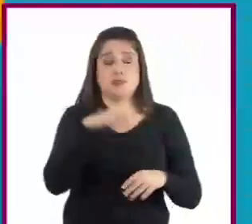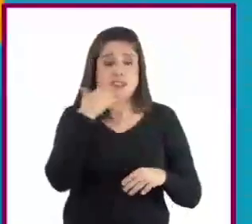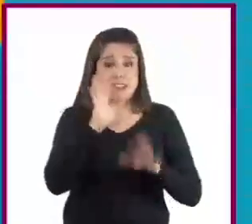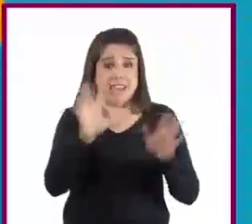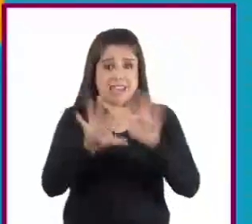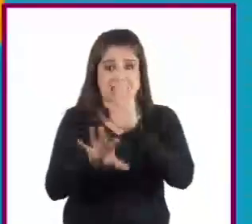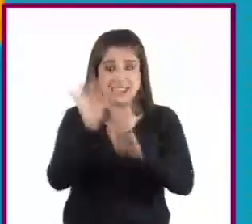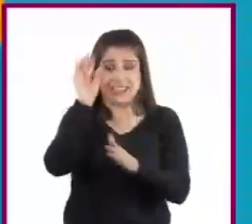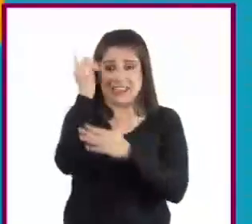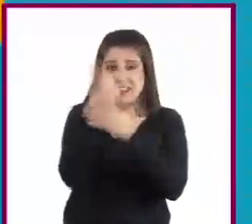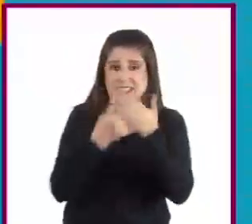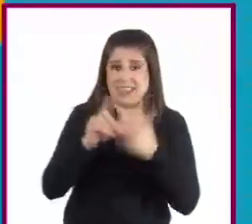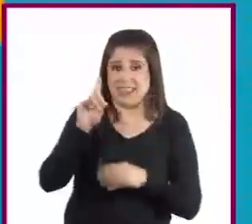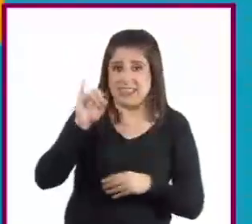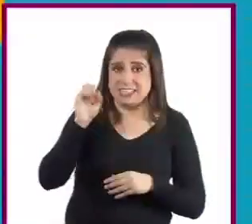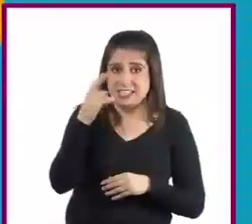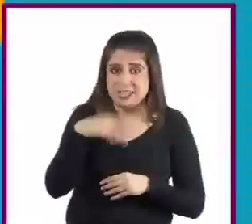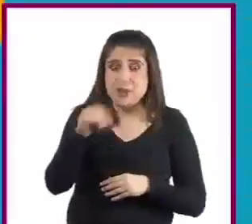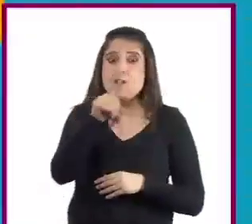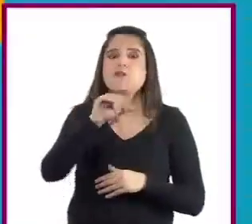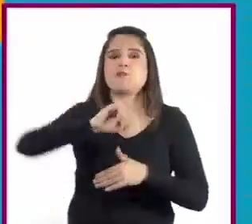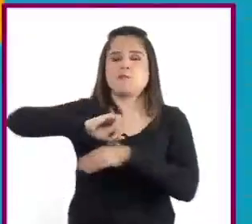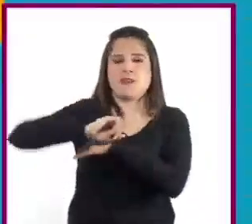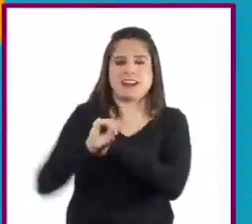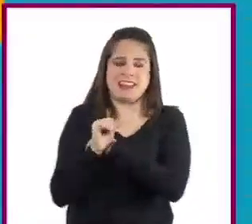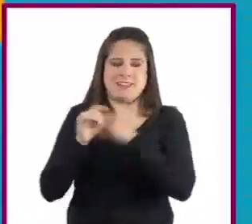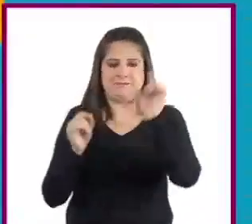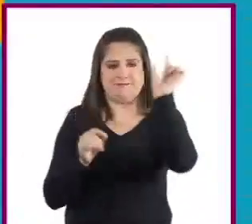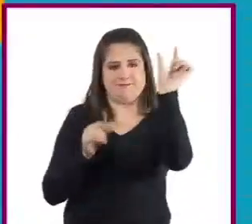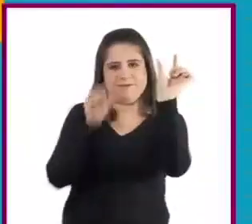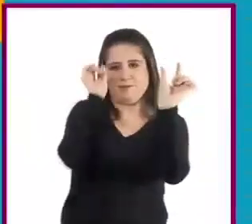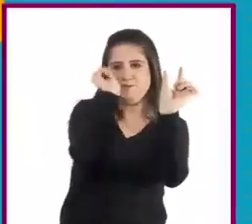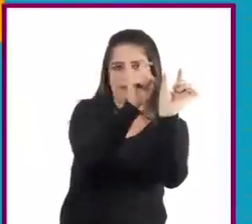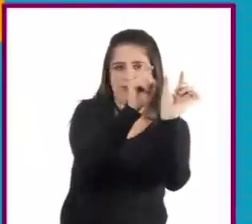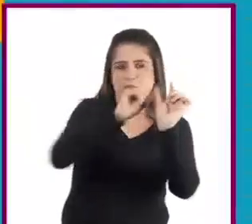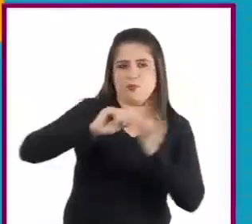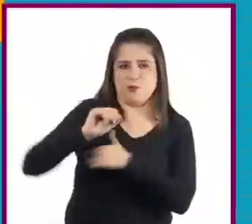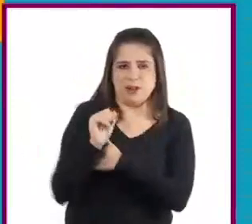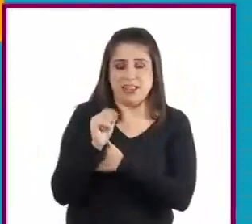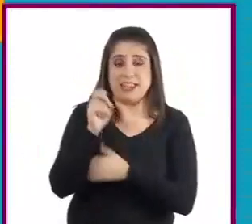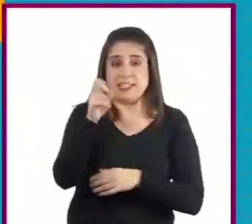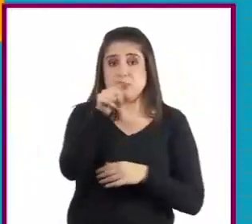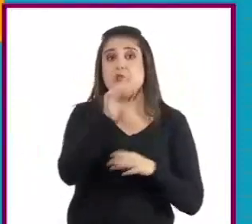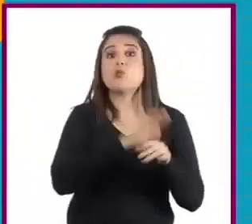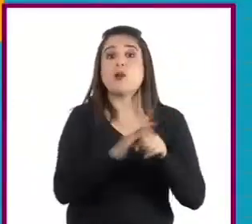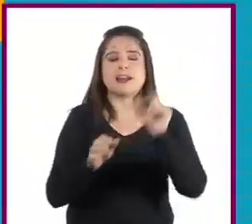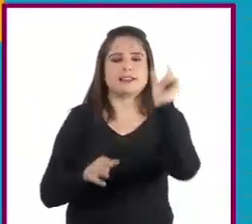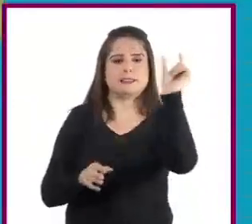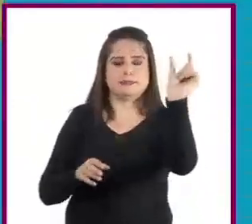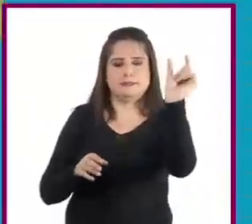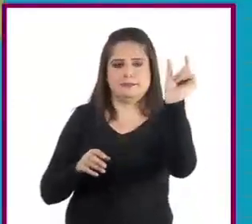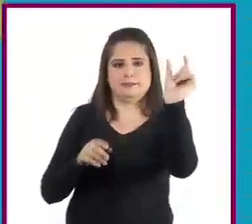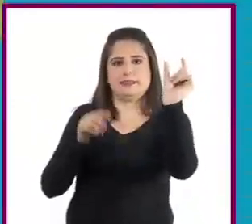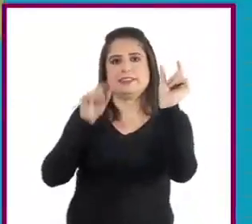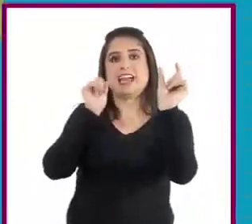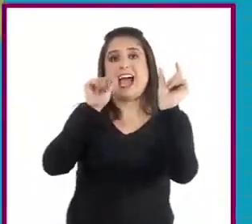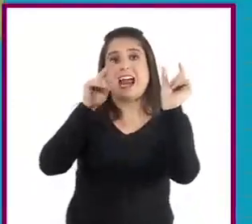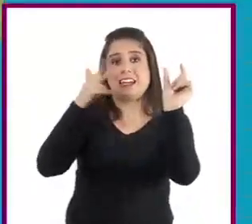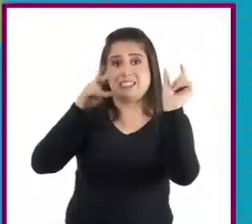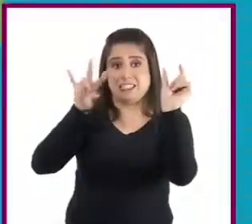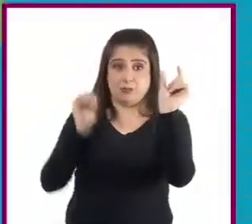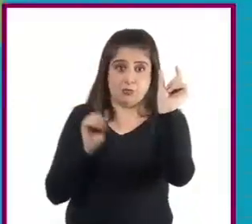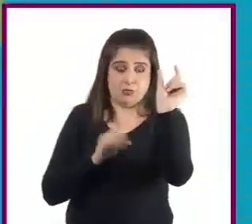nuestro diseño de presentación, guardamos nuestro trabajo. Para ello damos clic en la pestaña